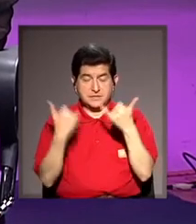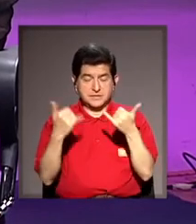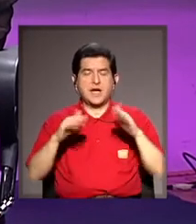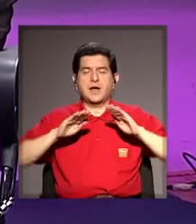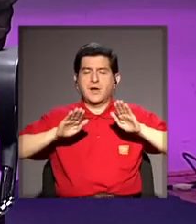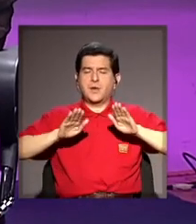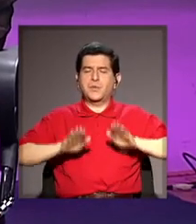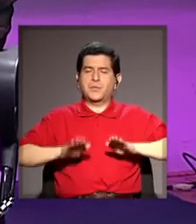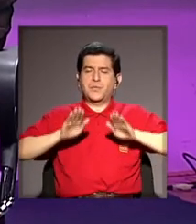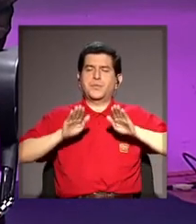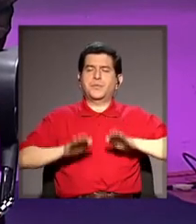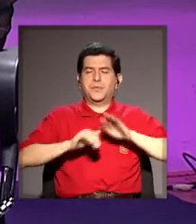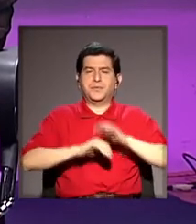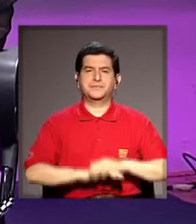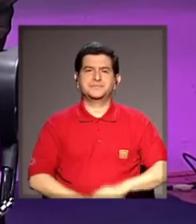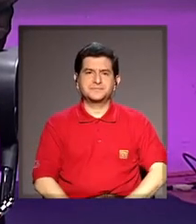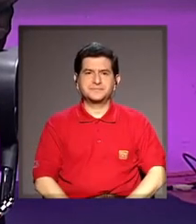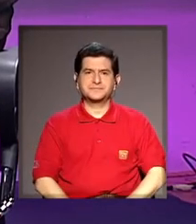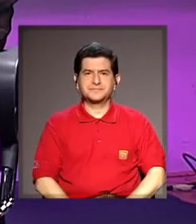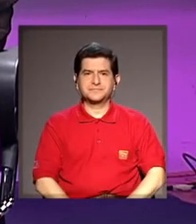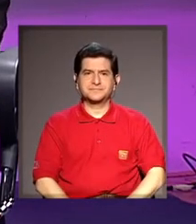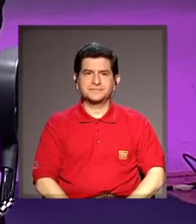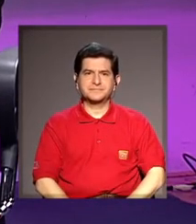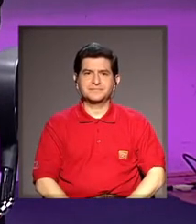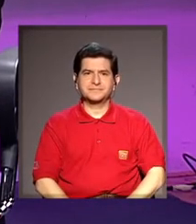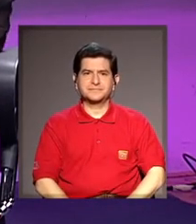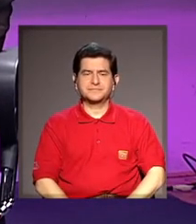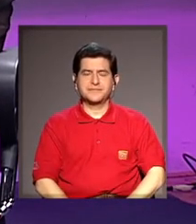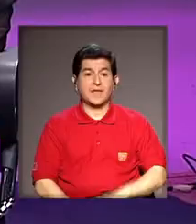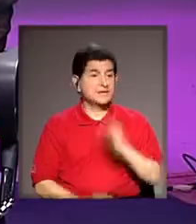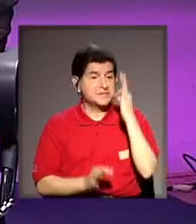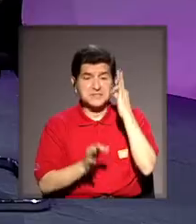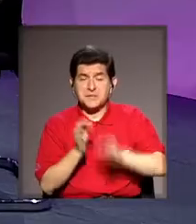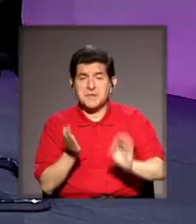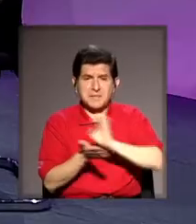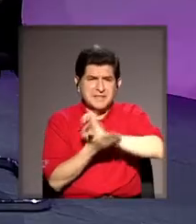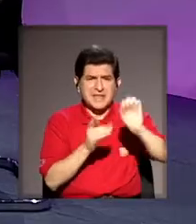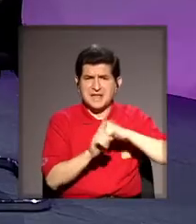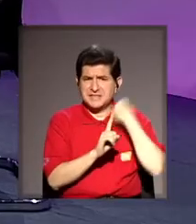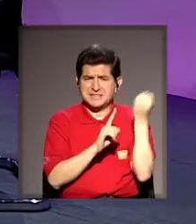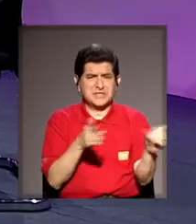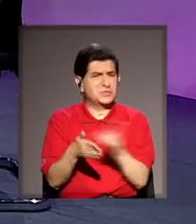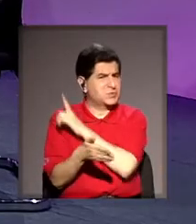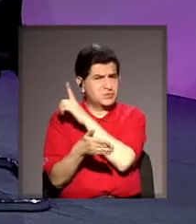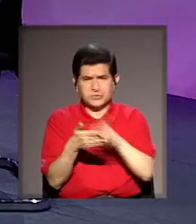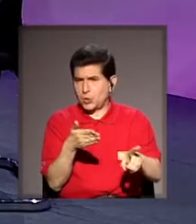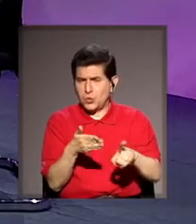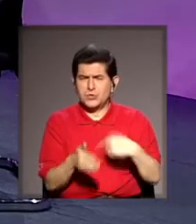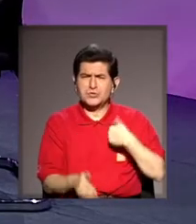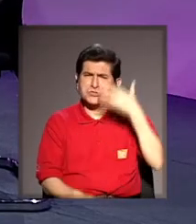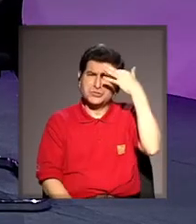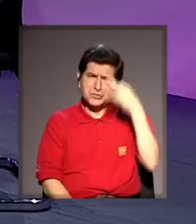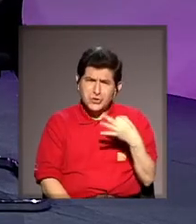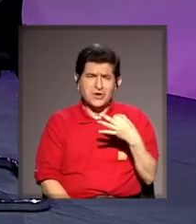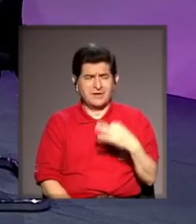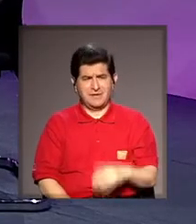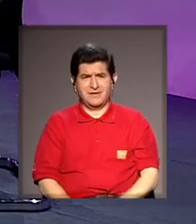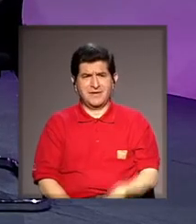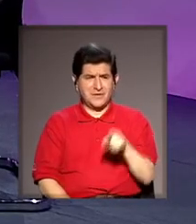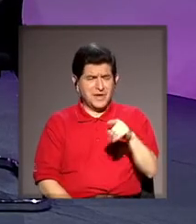tranquilidad por qué sencillamente evita situaciones de discriminación creo que ese es el